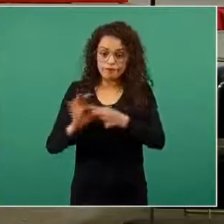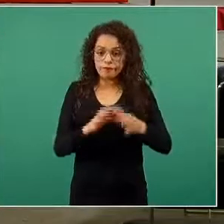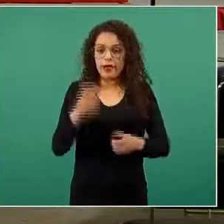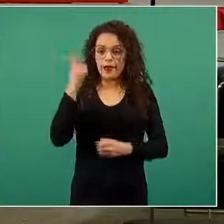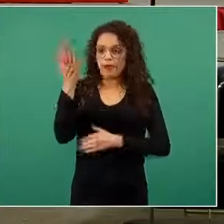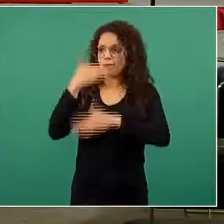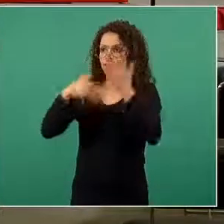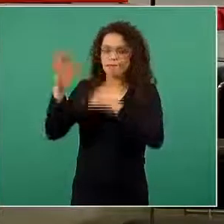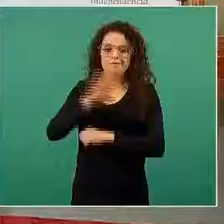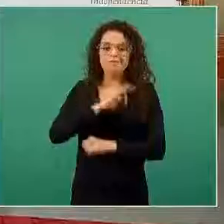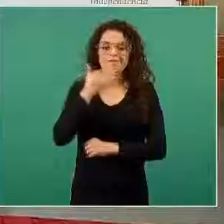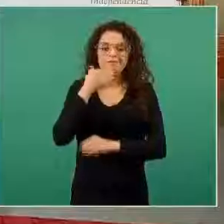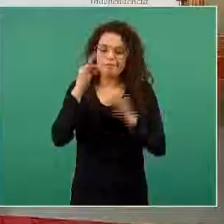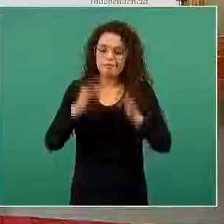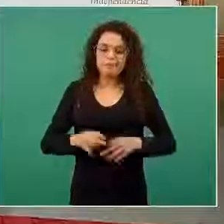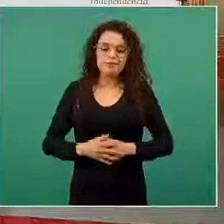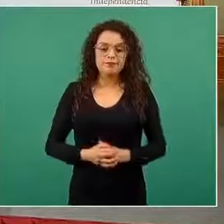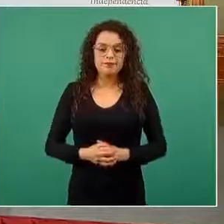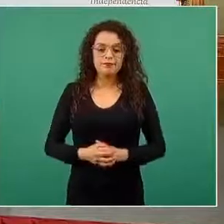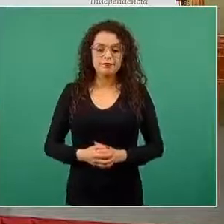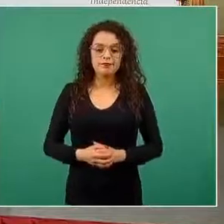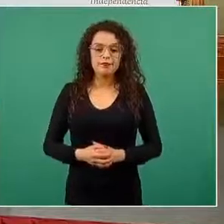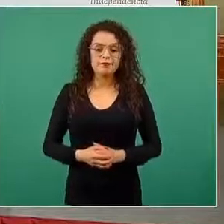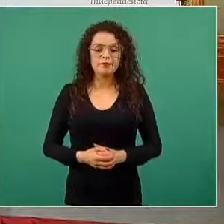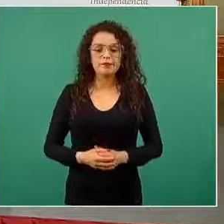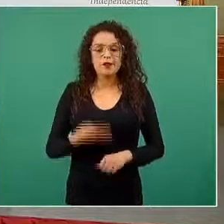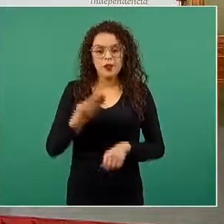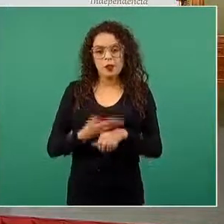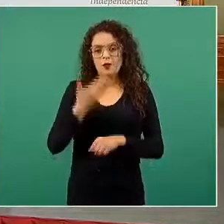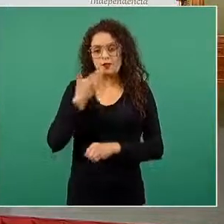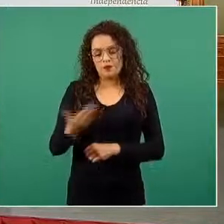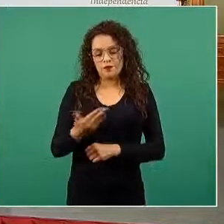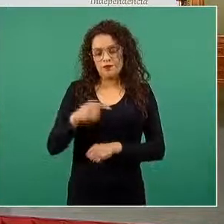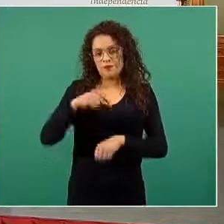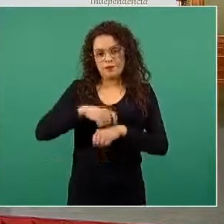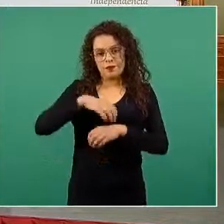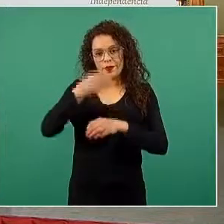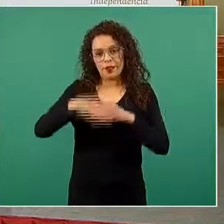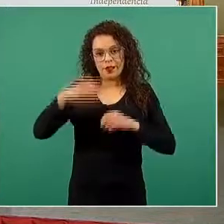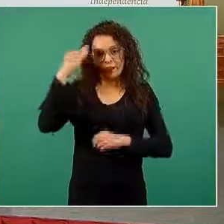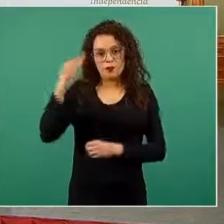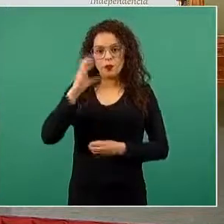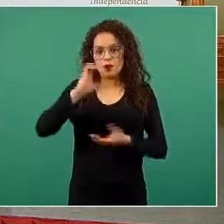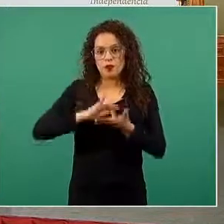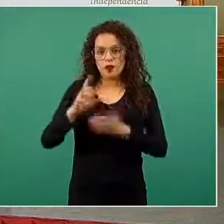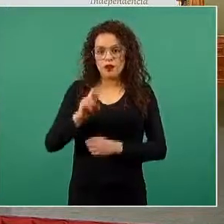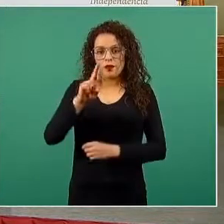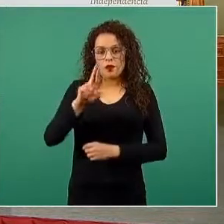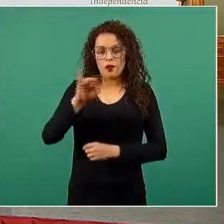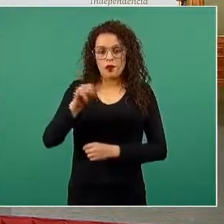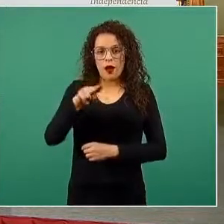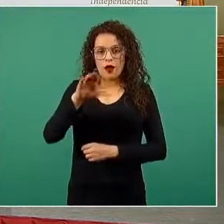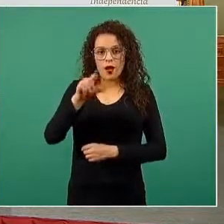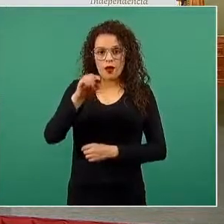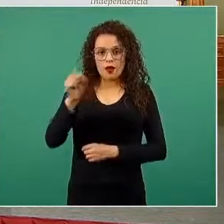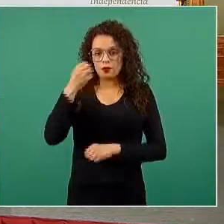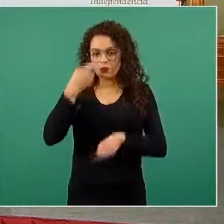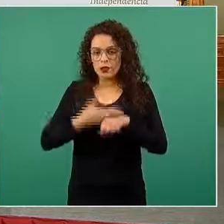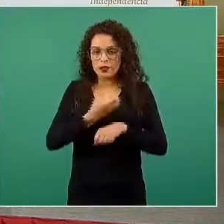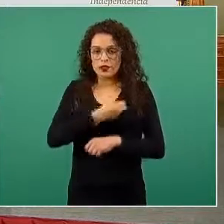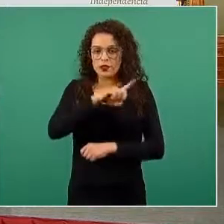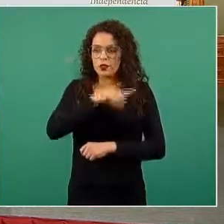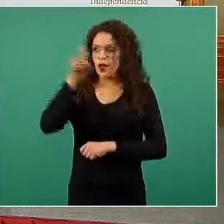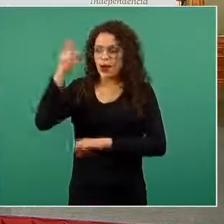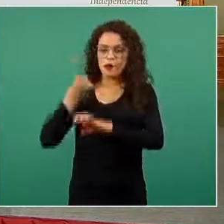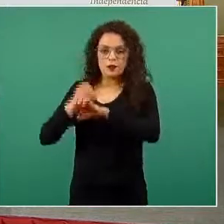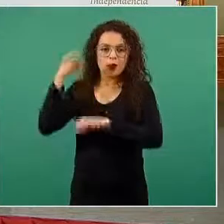resultados. Muy bien, pues aquí terminamos. Le agradecemos mucho al doctor Juan Carlos Martínez Heine, secretario de Salud del Estado de